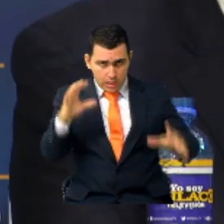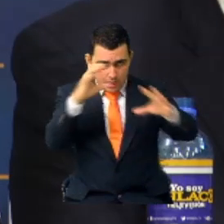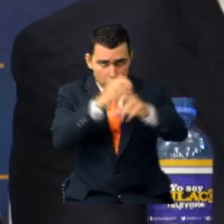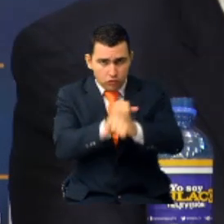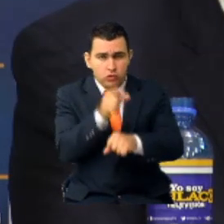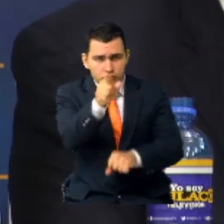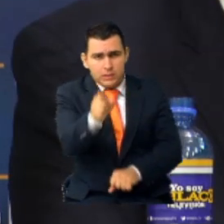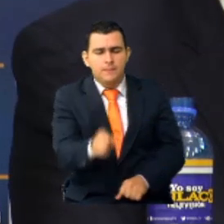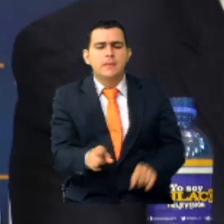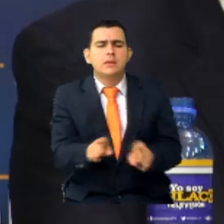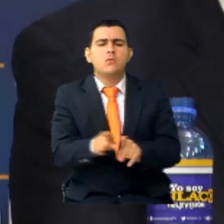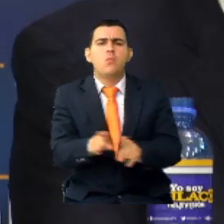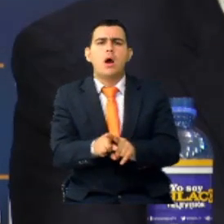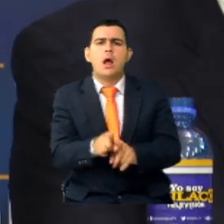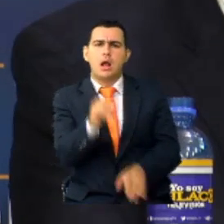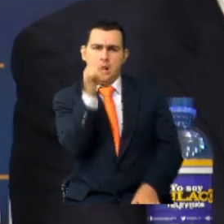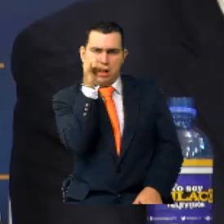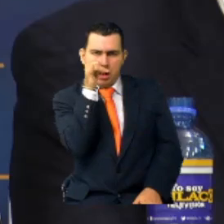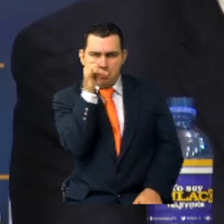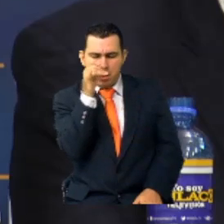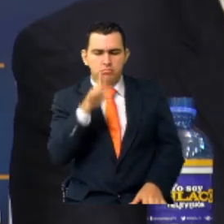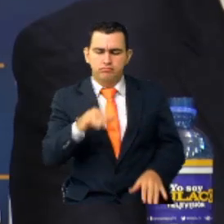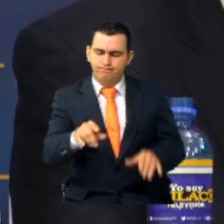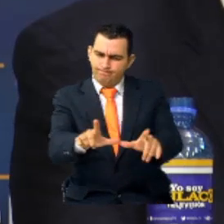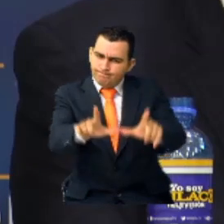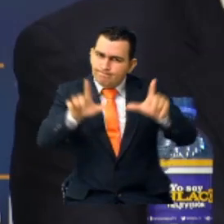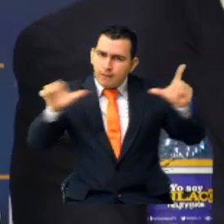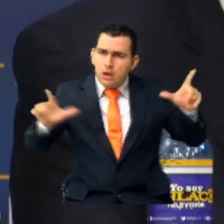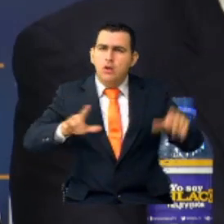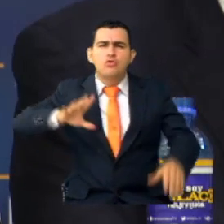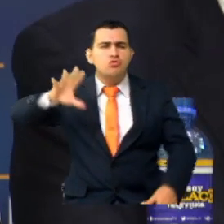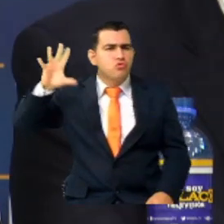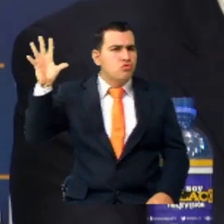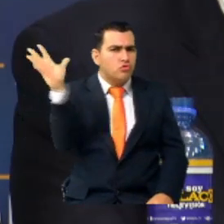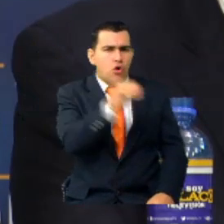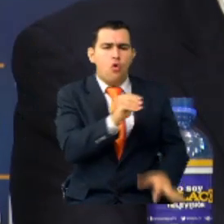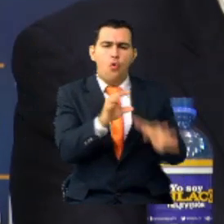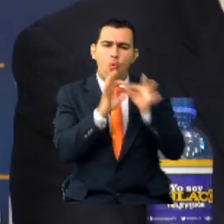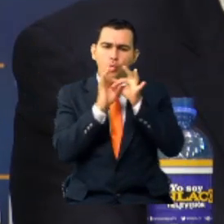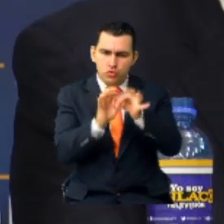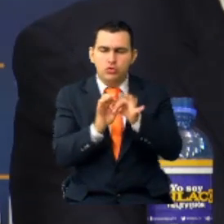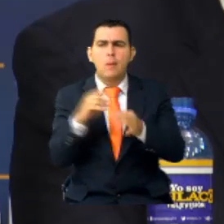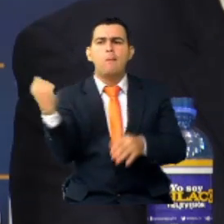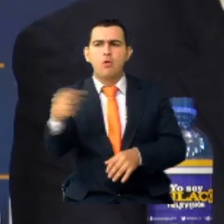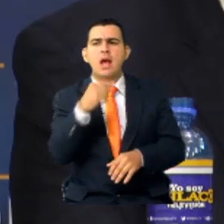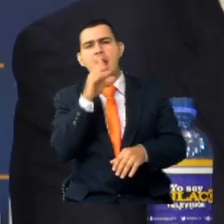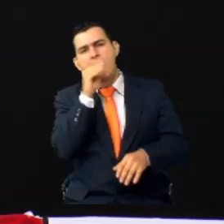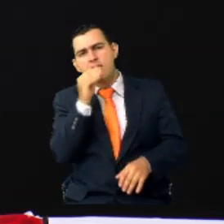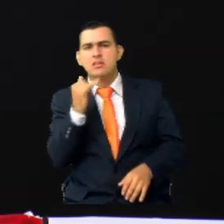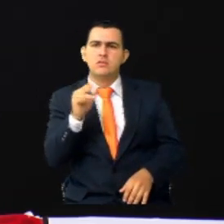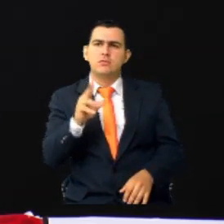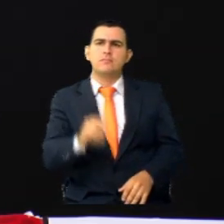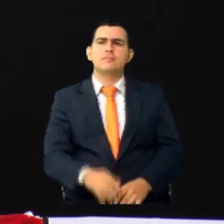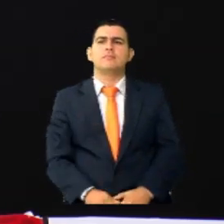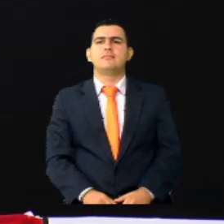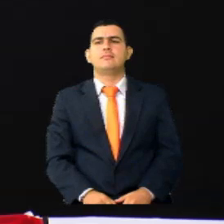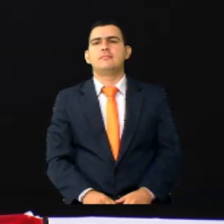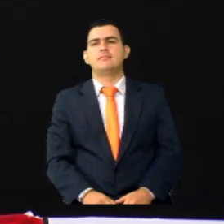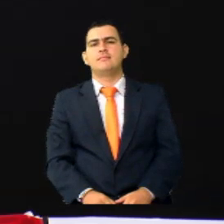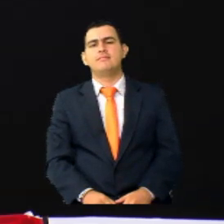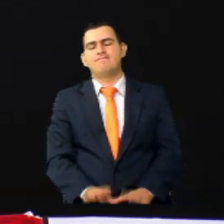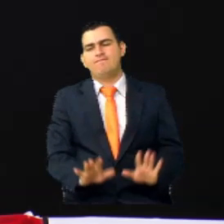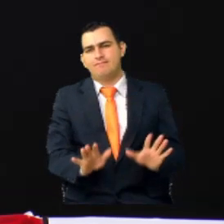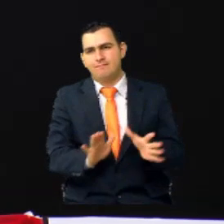a través de estas cámaras de televisión, ustedes van a oficializar la unión de que tanto se habla en la ciudad. Bueno, Luis